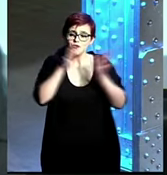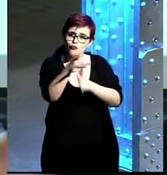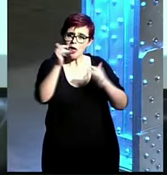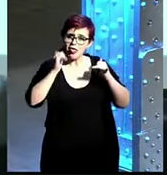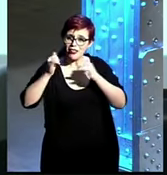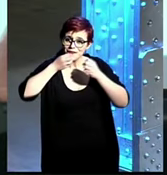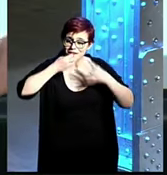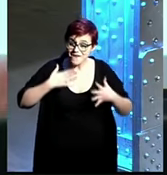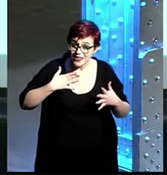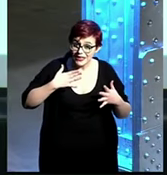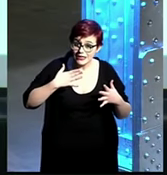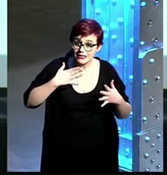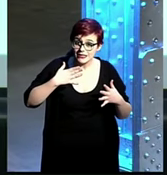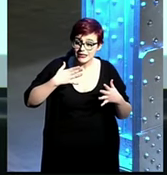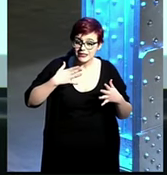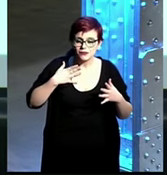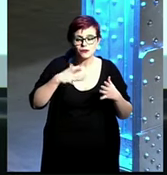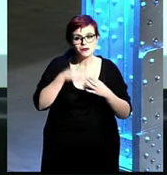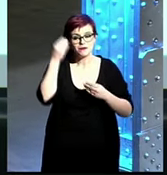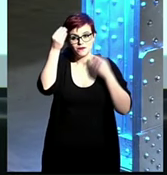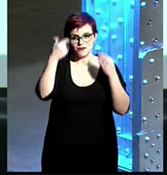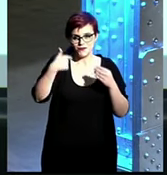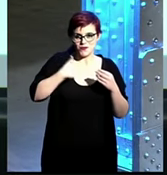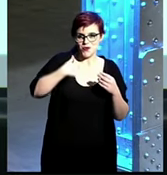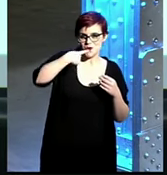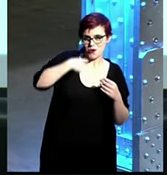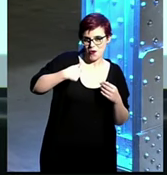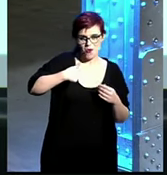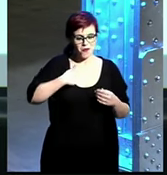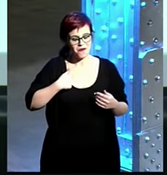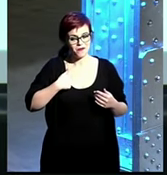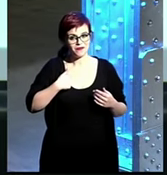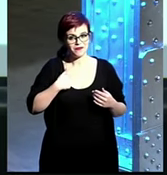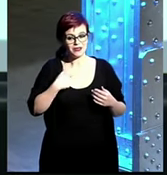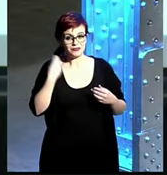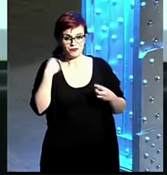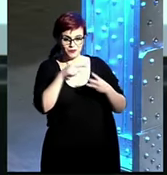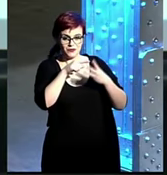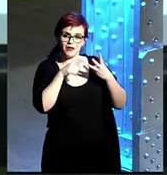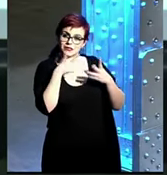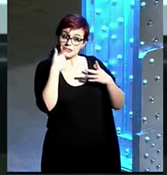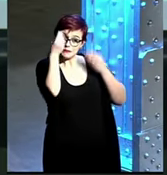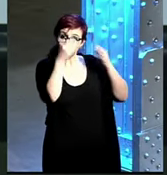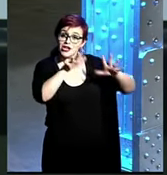disfrutado, creo que tanto como hemos disfrutado Rojo y yo, y que hayamos aprendido